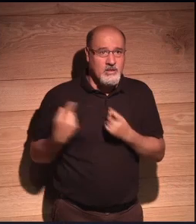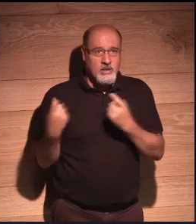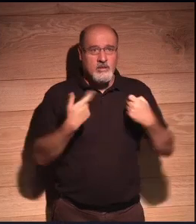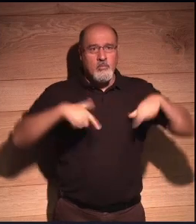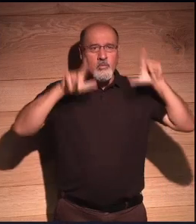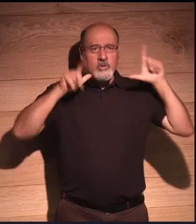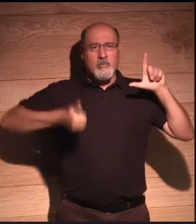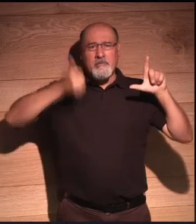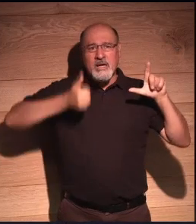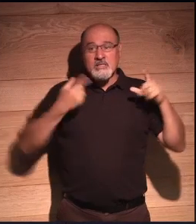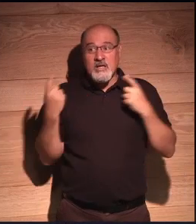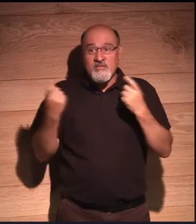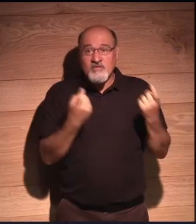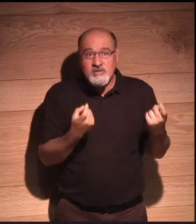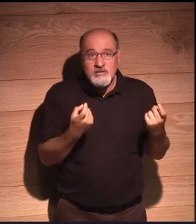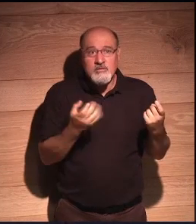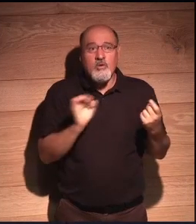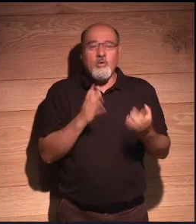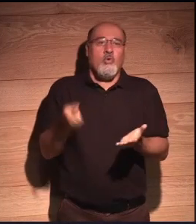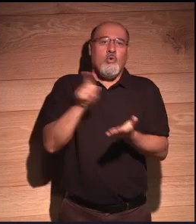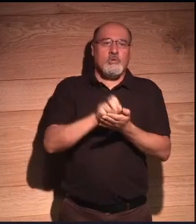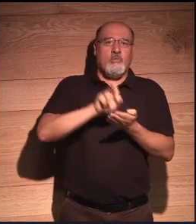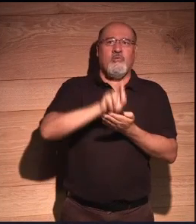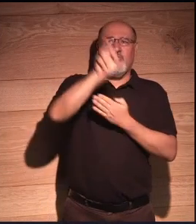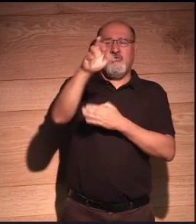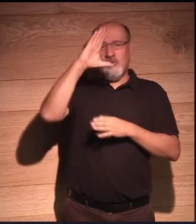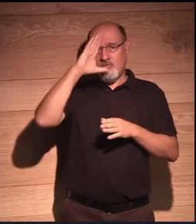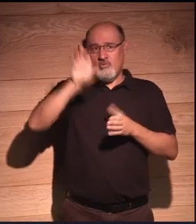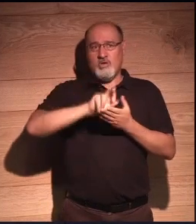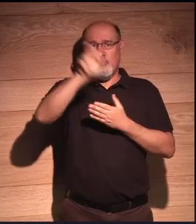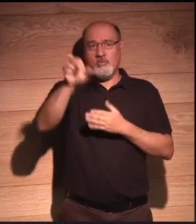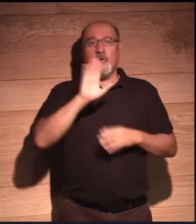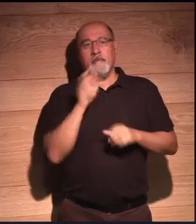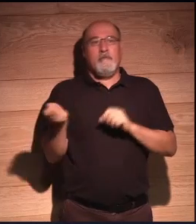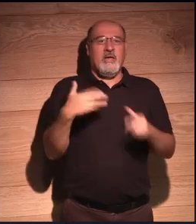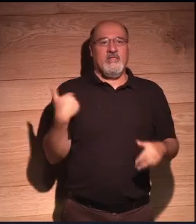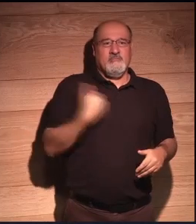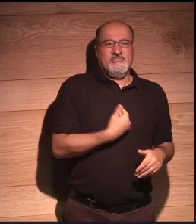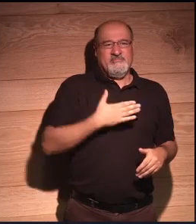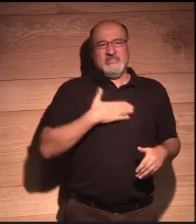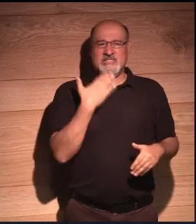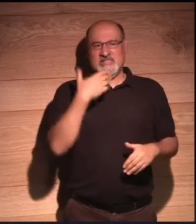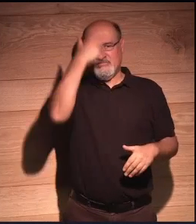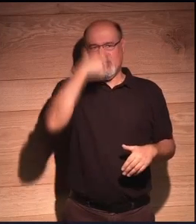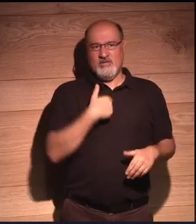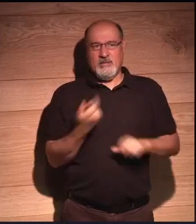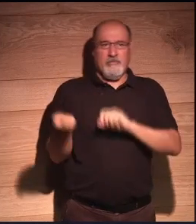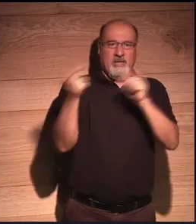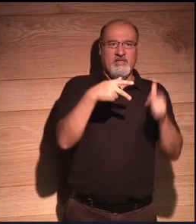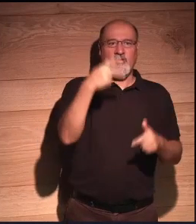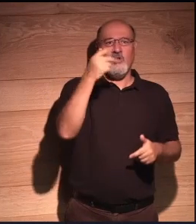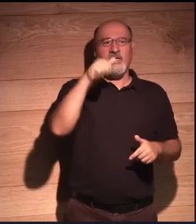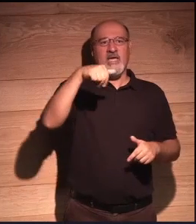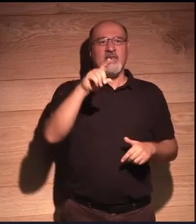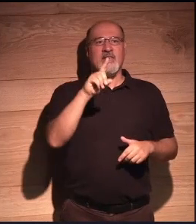manera volver a lanzar o crear un nuevo Kennedy o sentirse un nuevo Kennedy. No sé, ¿por qué creéis?